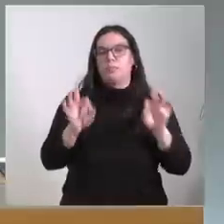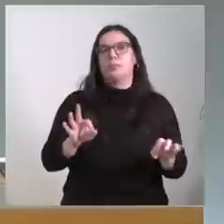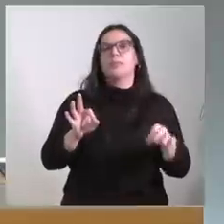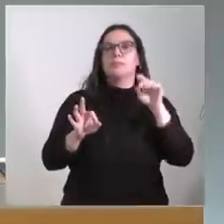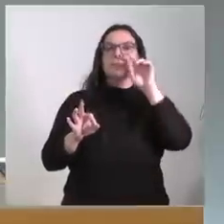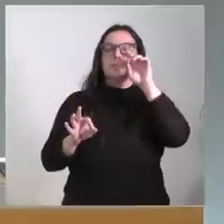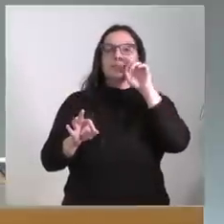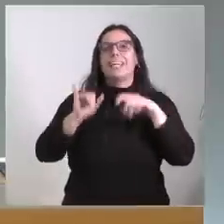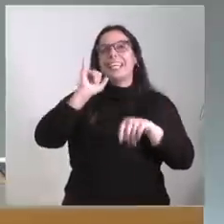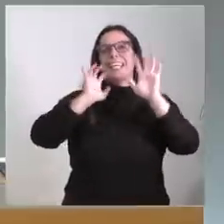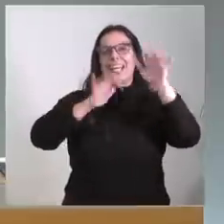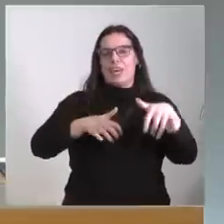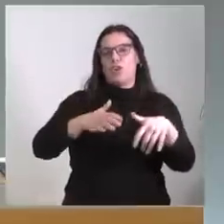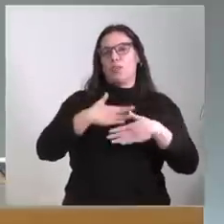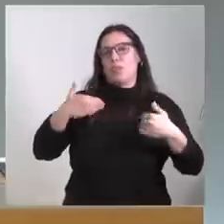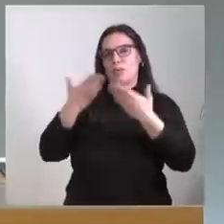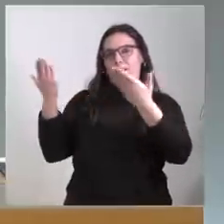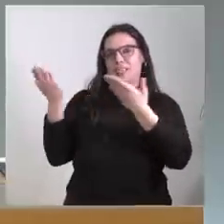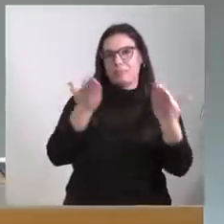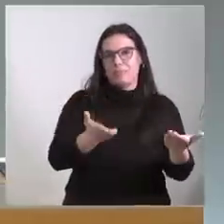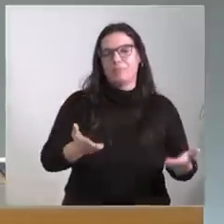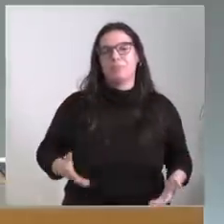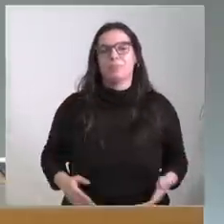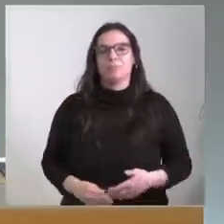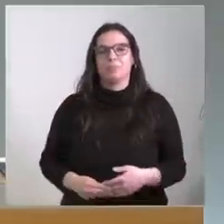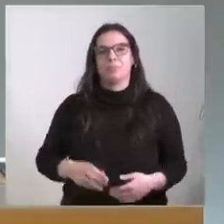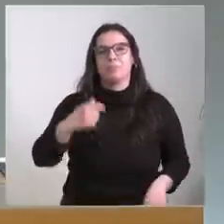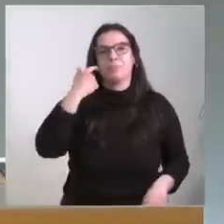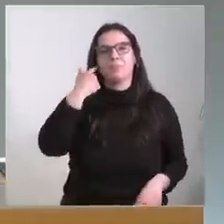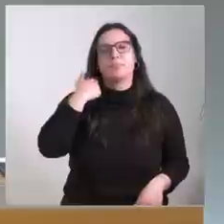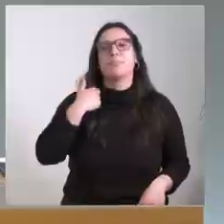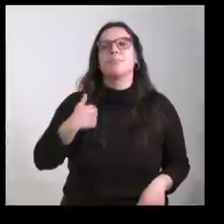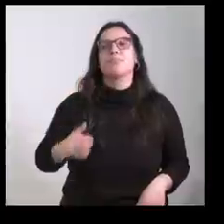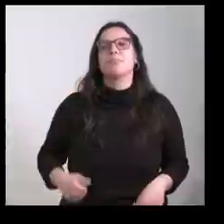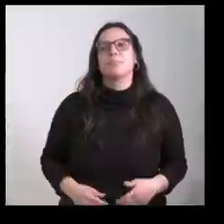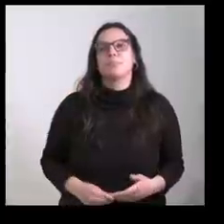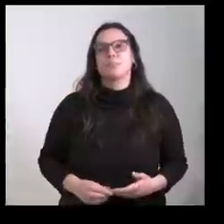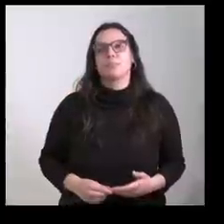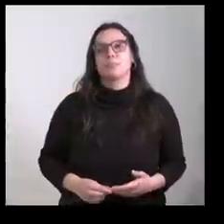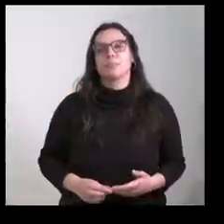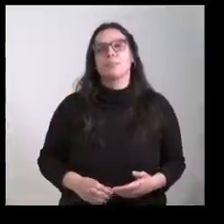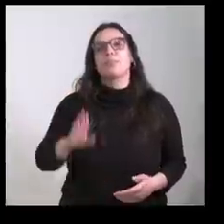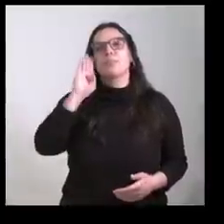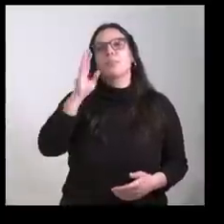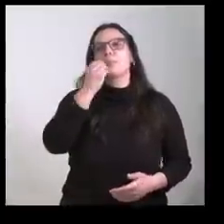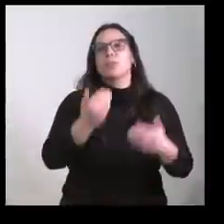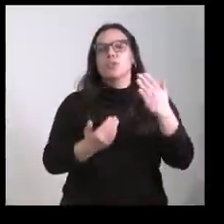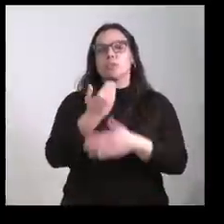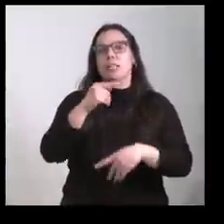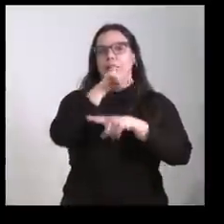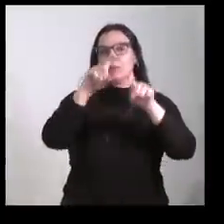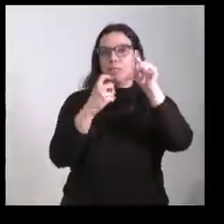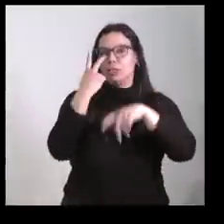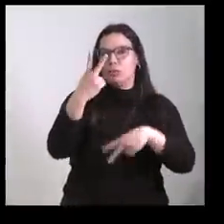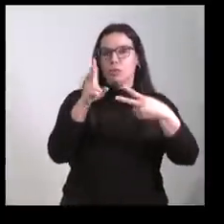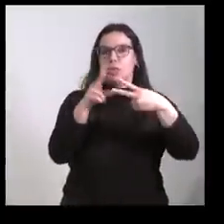de y león cuando quieras César Fernández puedes hacer tu pregunta adelante Buenos días Hola Buenos días he tenido dos cuestiones para